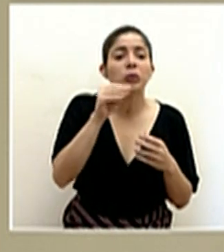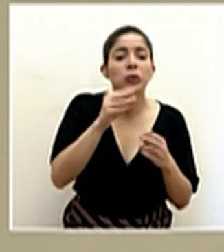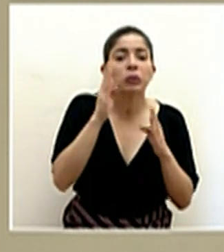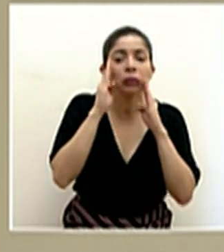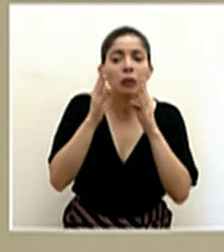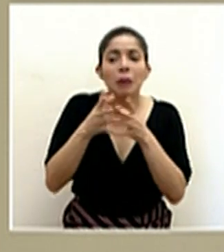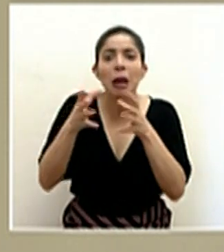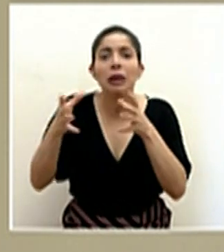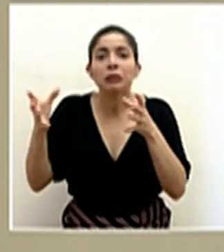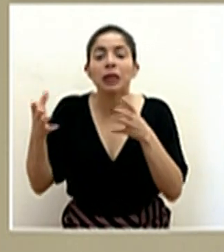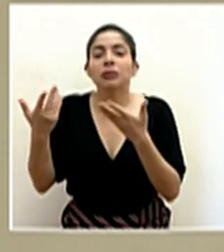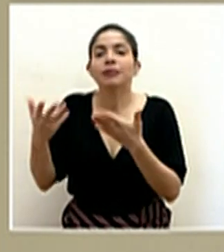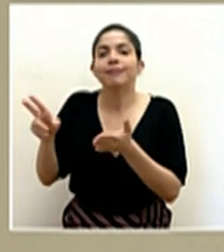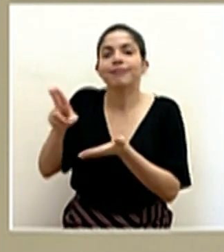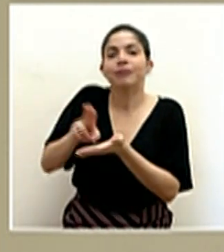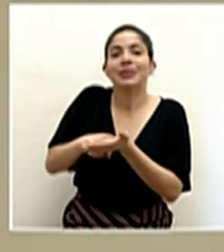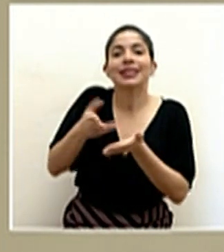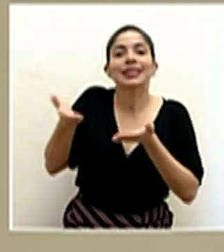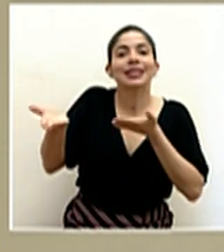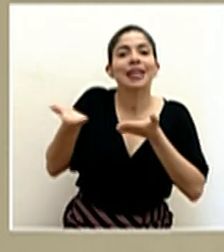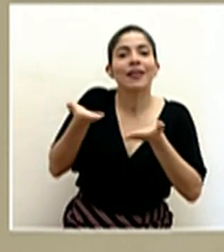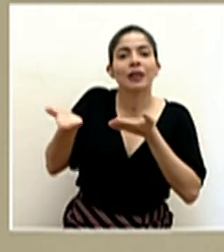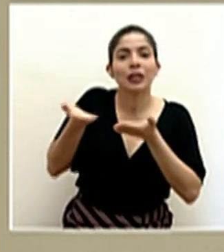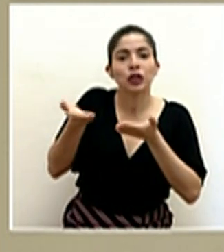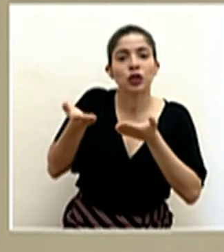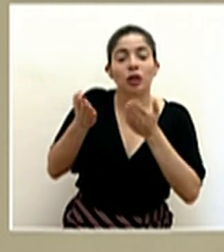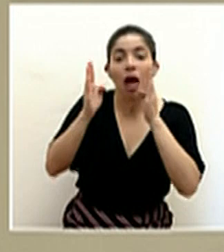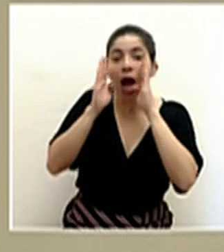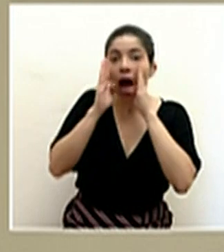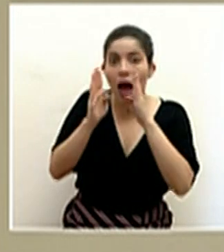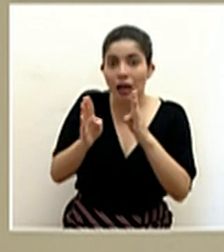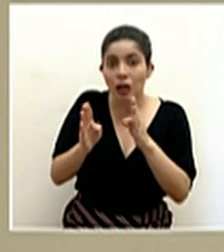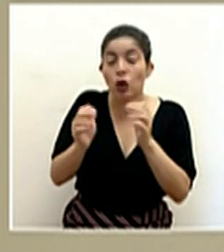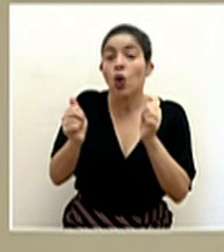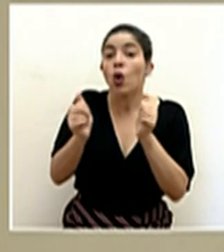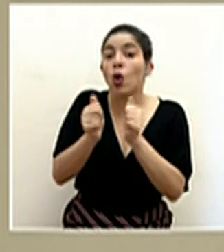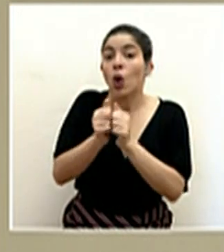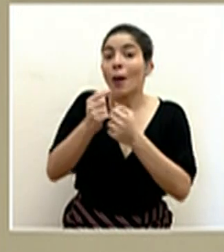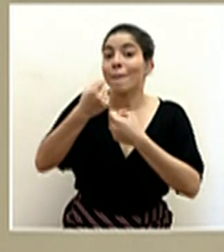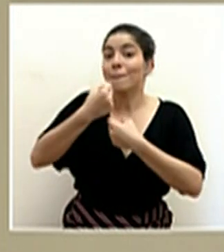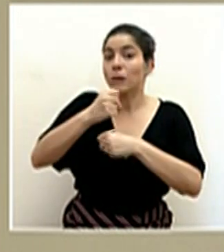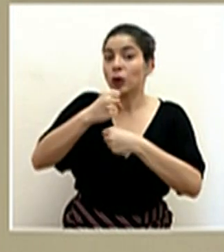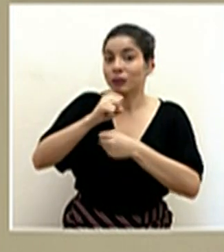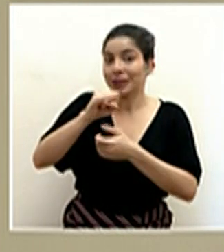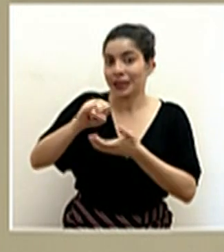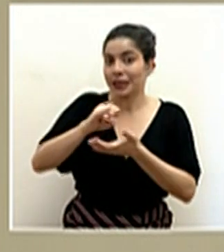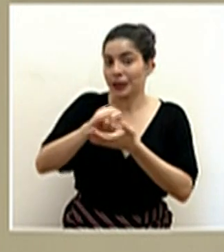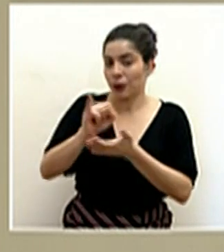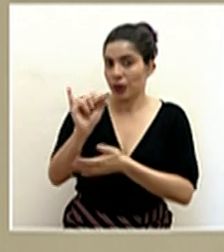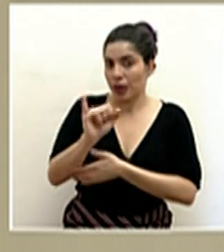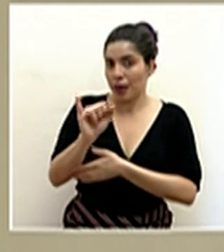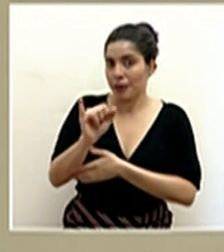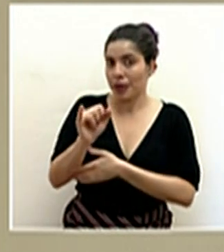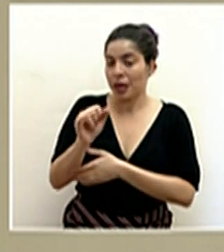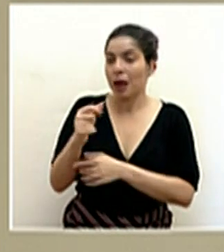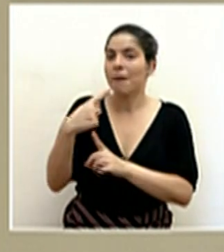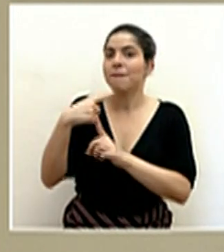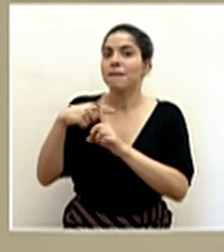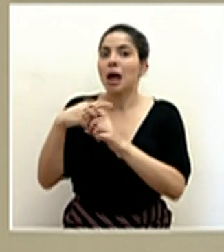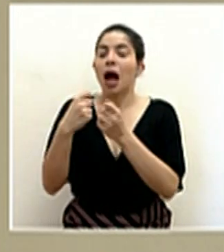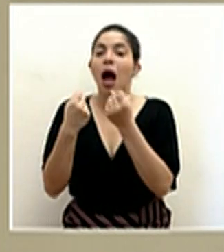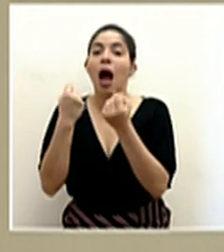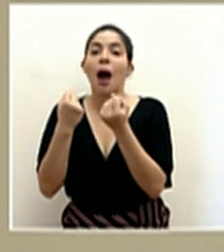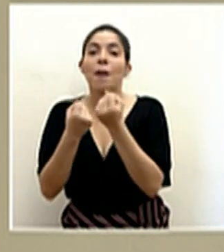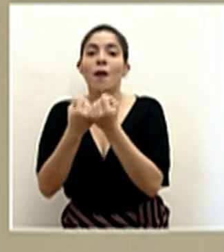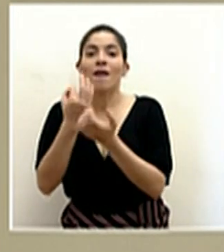se contrató los servicios de atención en conjunto con la Municipalidad de San José, también con el apoyo